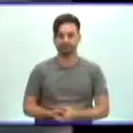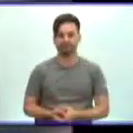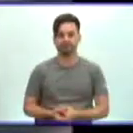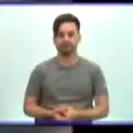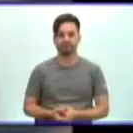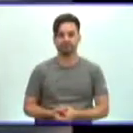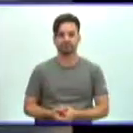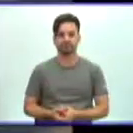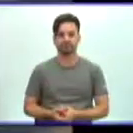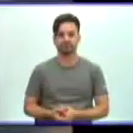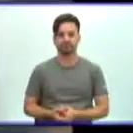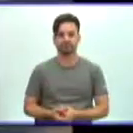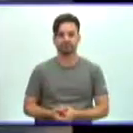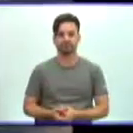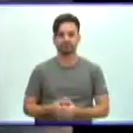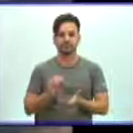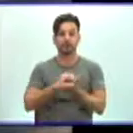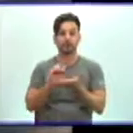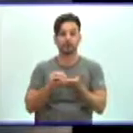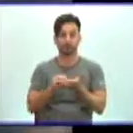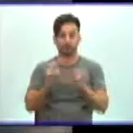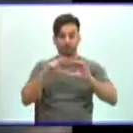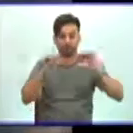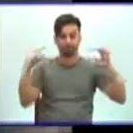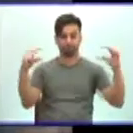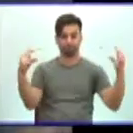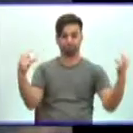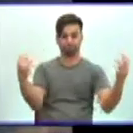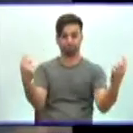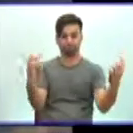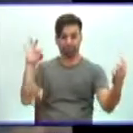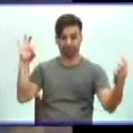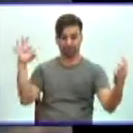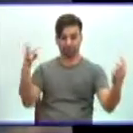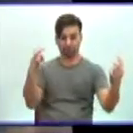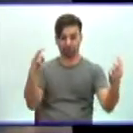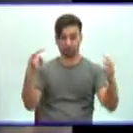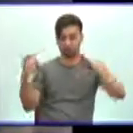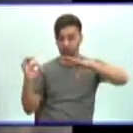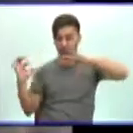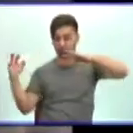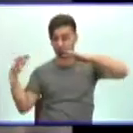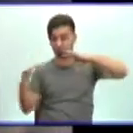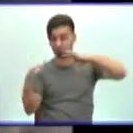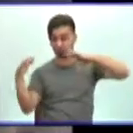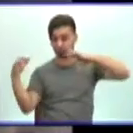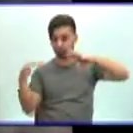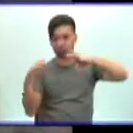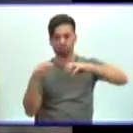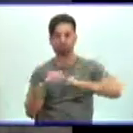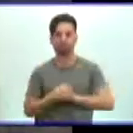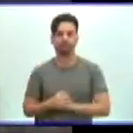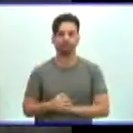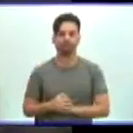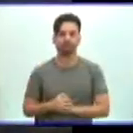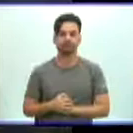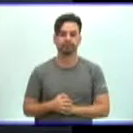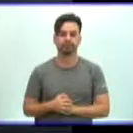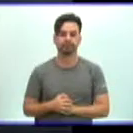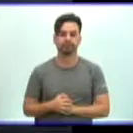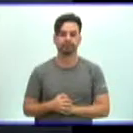En el Ecuador, donde más calienta el sol, se forman masas de nubes cargadas de vapor en la alta atmósfera.